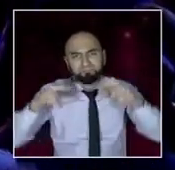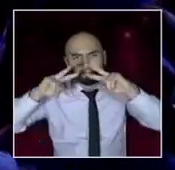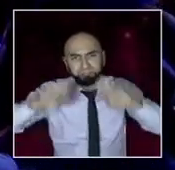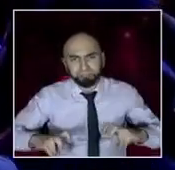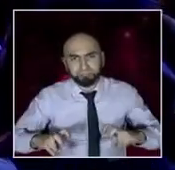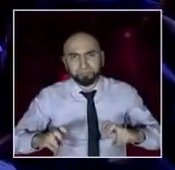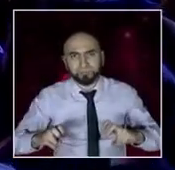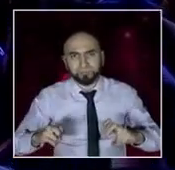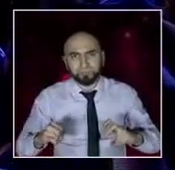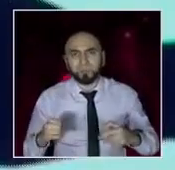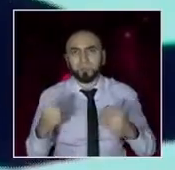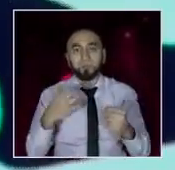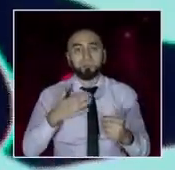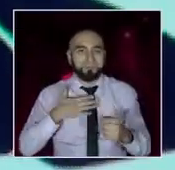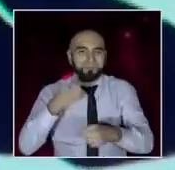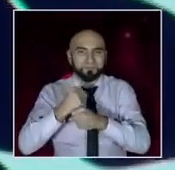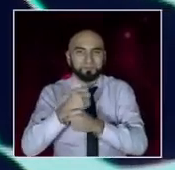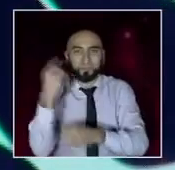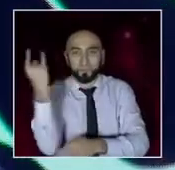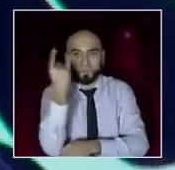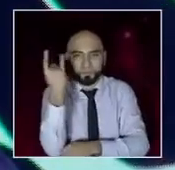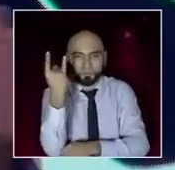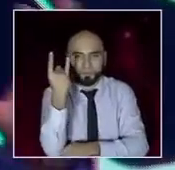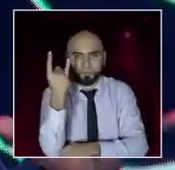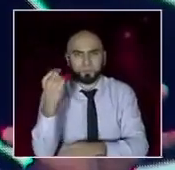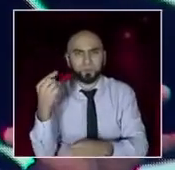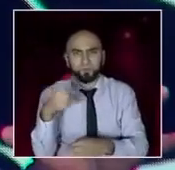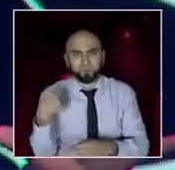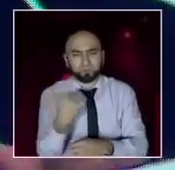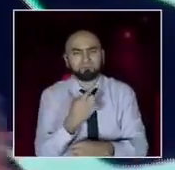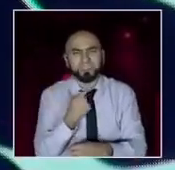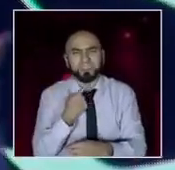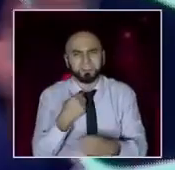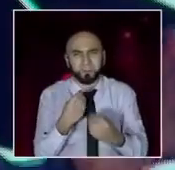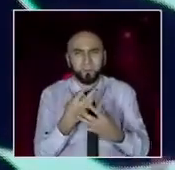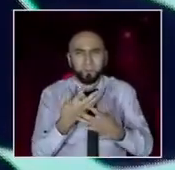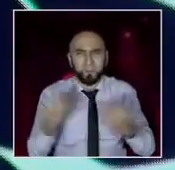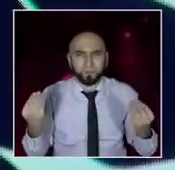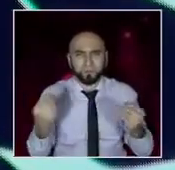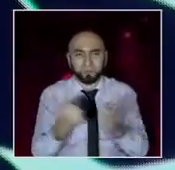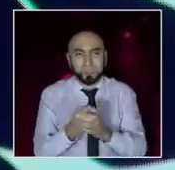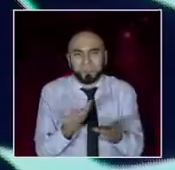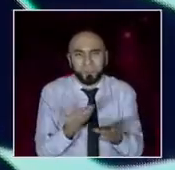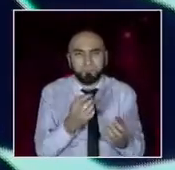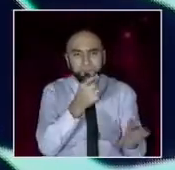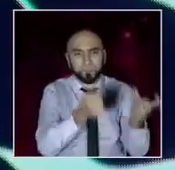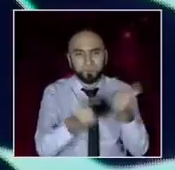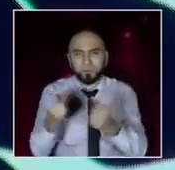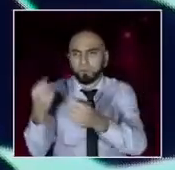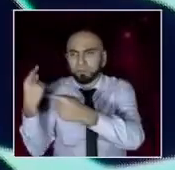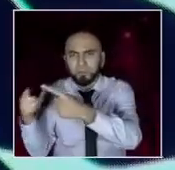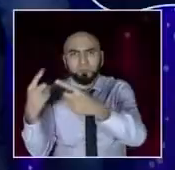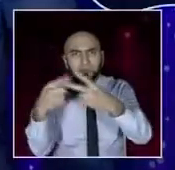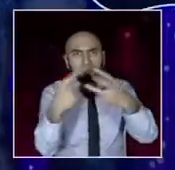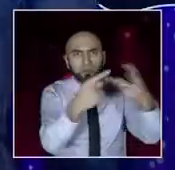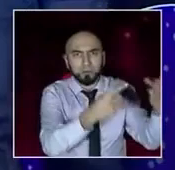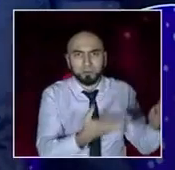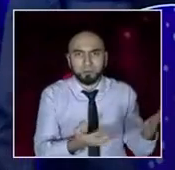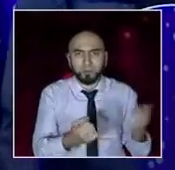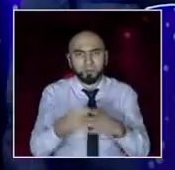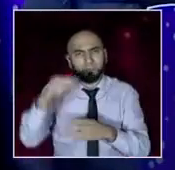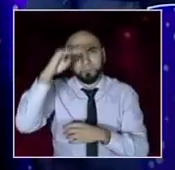en Sussex, en mi universidad. Nos interesa mucho en cómo las personas son diferentes en tener estas experiencias. Si